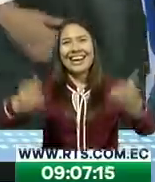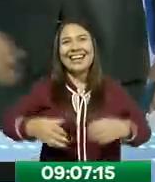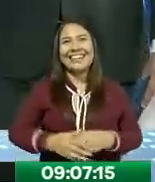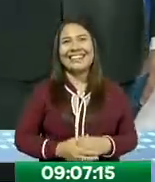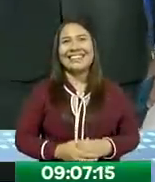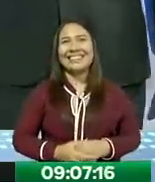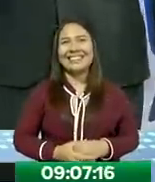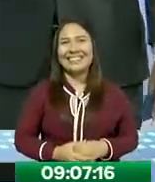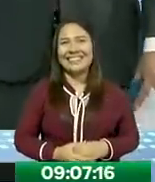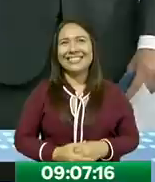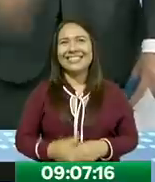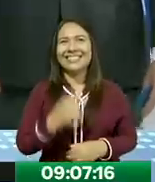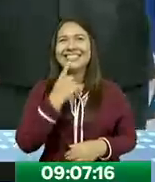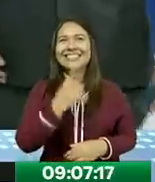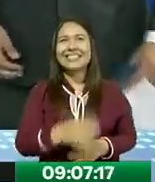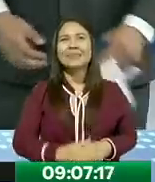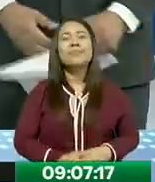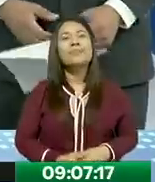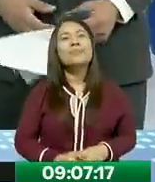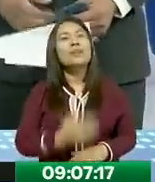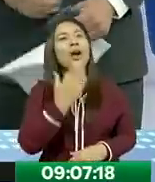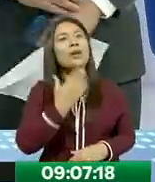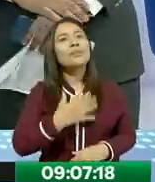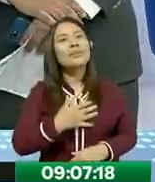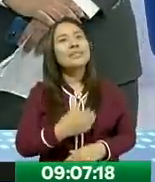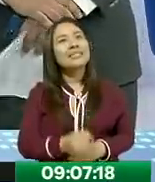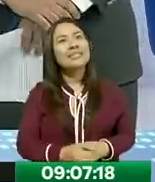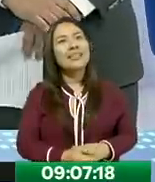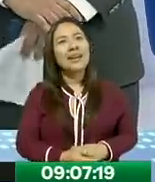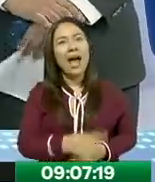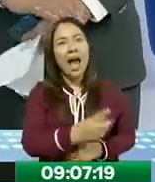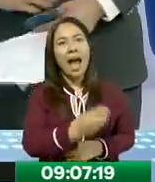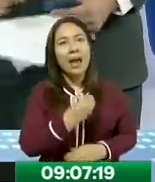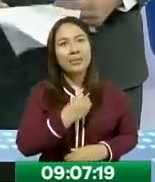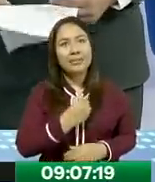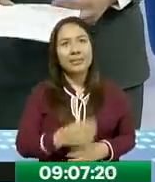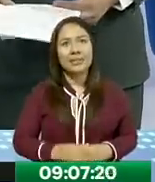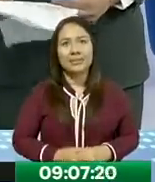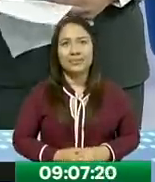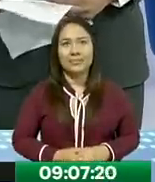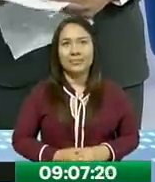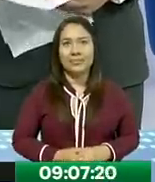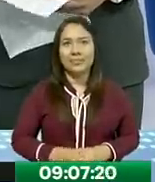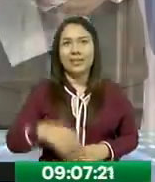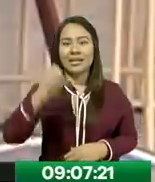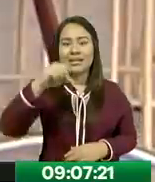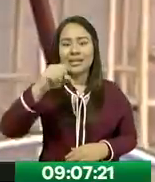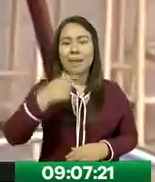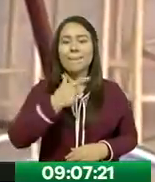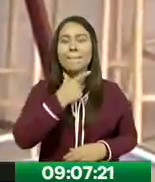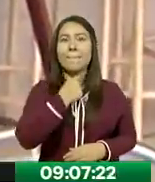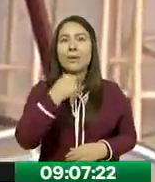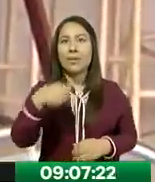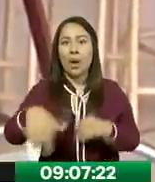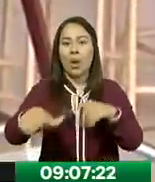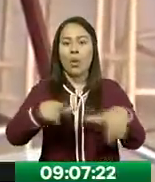Ahí está, muy bien, perfecto. Pili, ¿qué me cuenta? A ver, vamos a ir contigo, voy. Me encuentro en Colombia y Carchi.